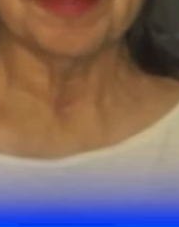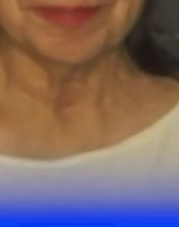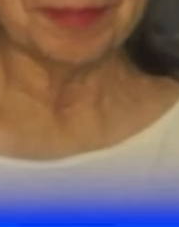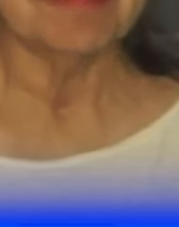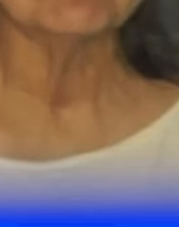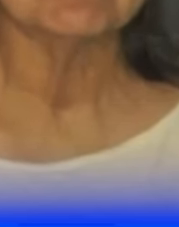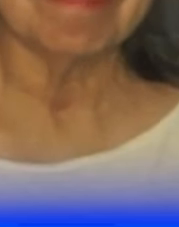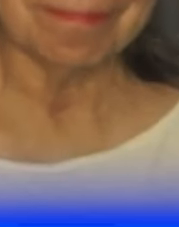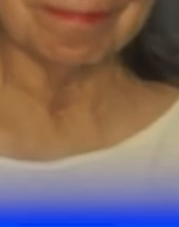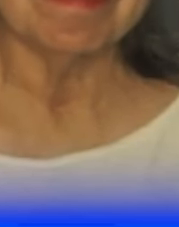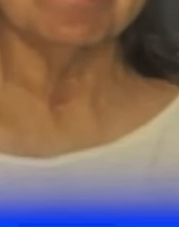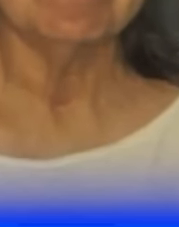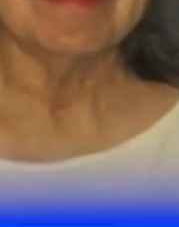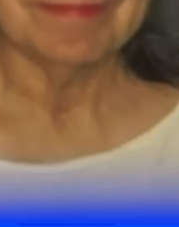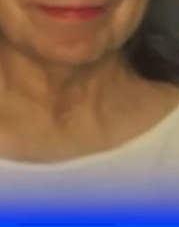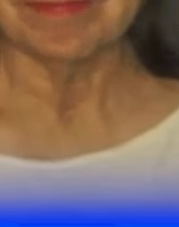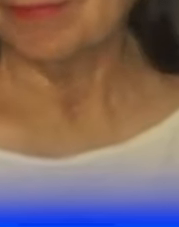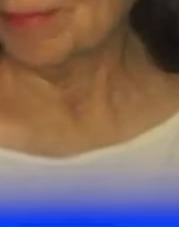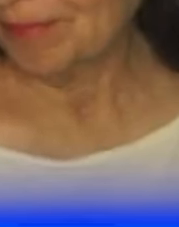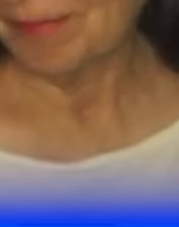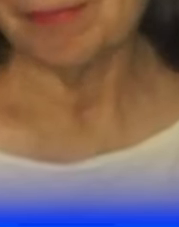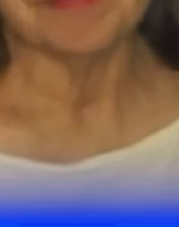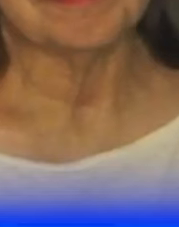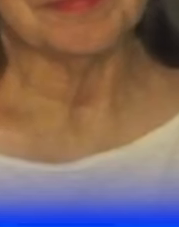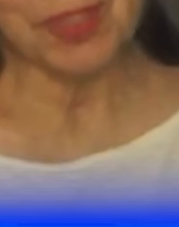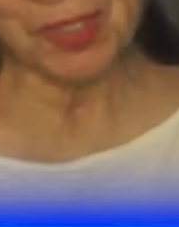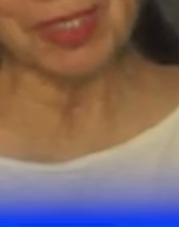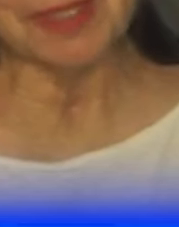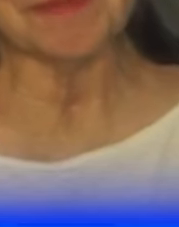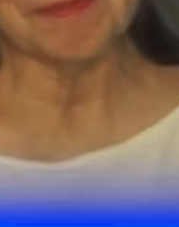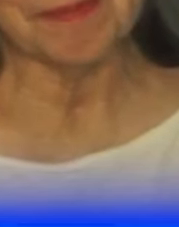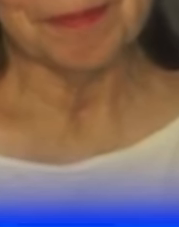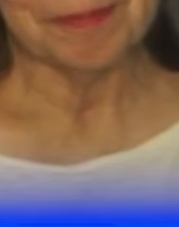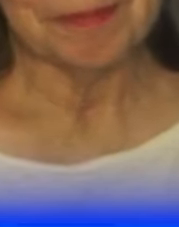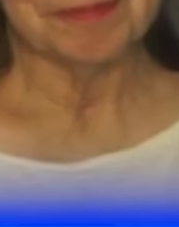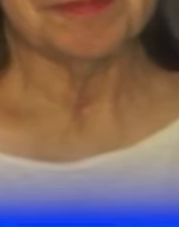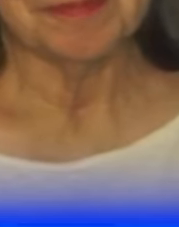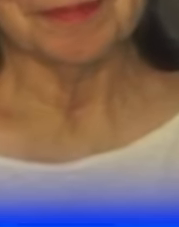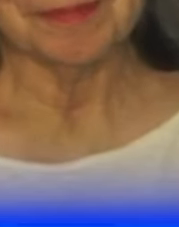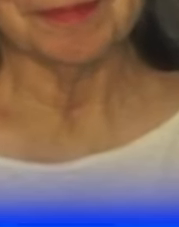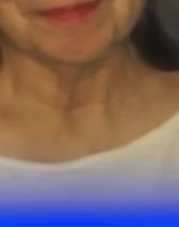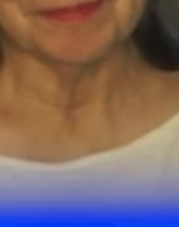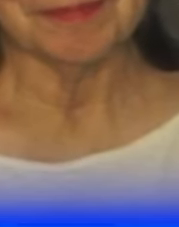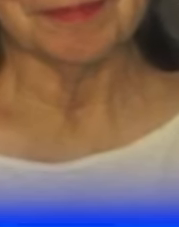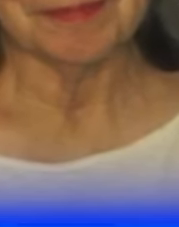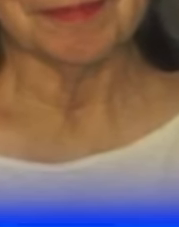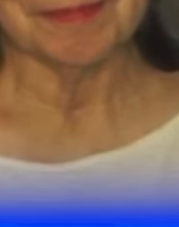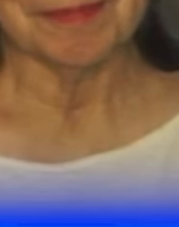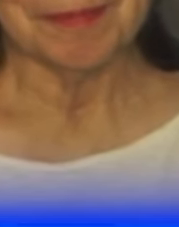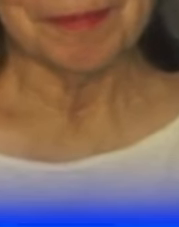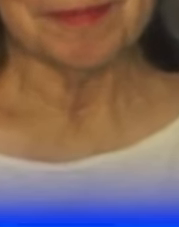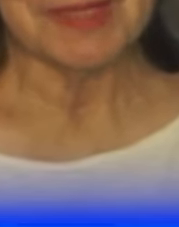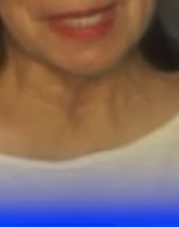que realmente nos... dentro de todas las que nos llegaron, ¿no?, al Sí. corazón, queríamos compartir estas, que son de